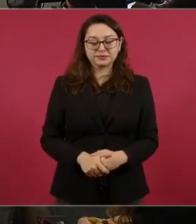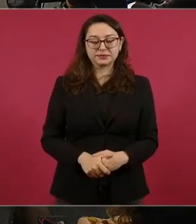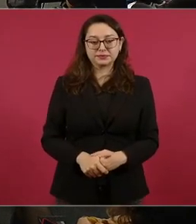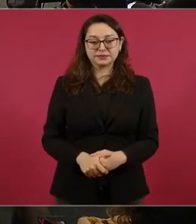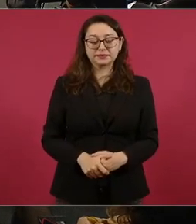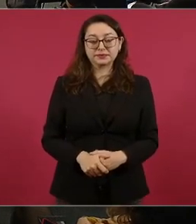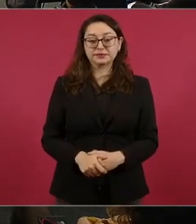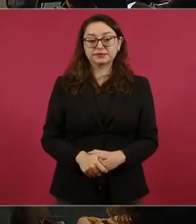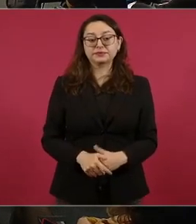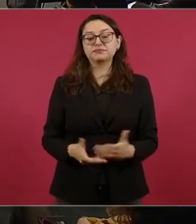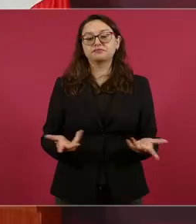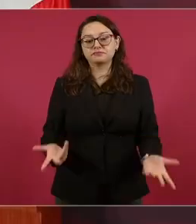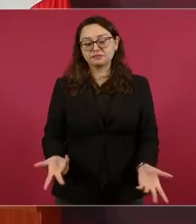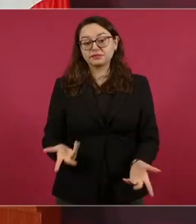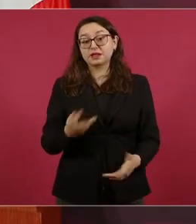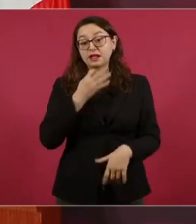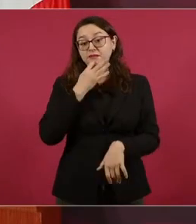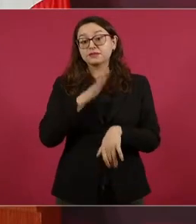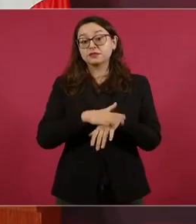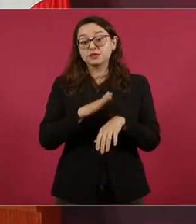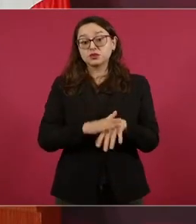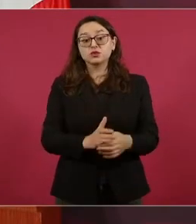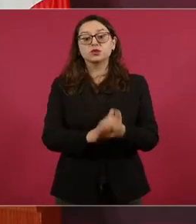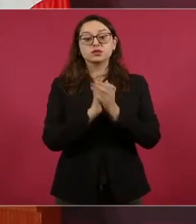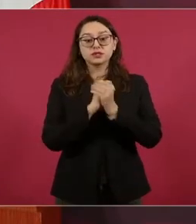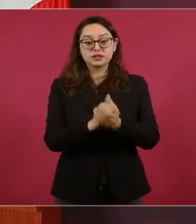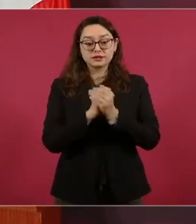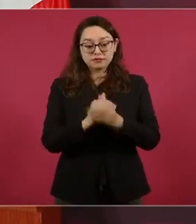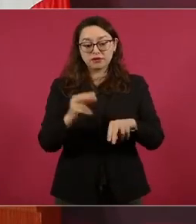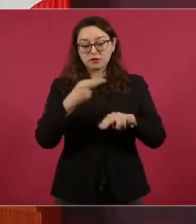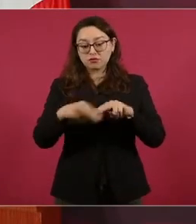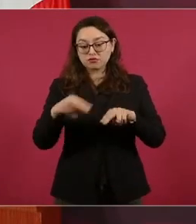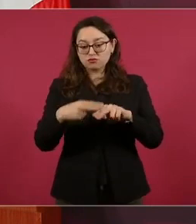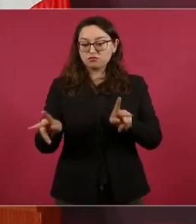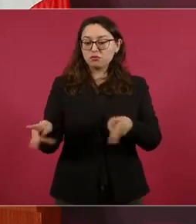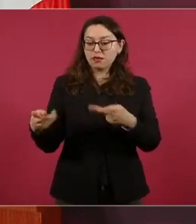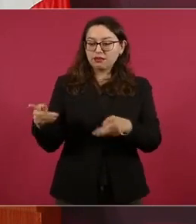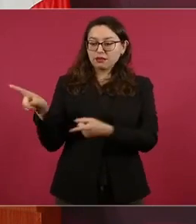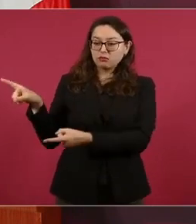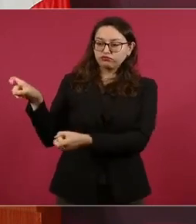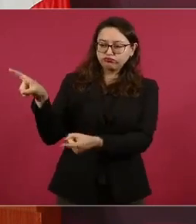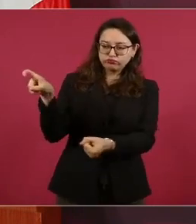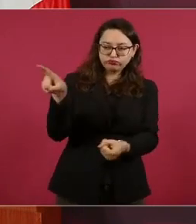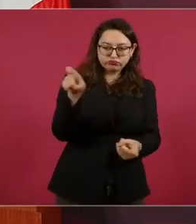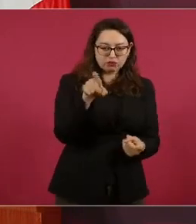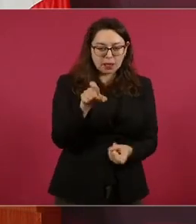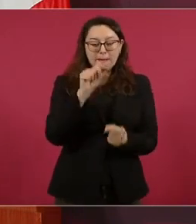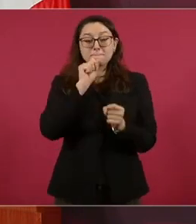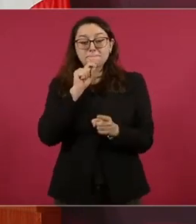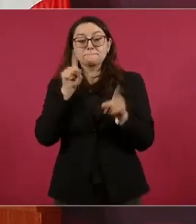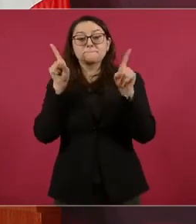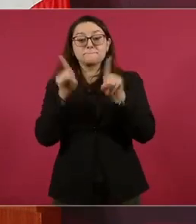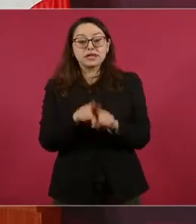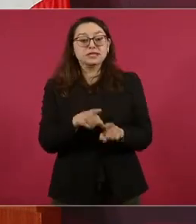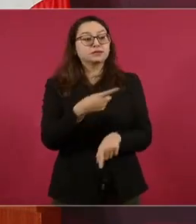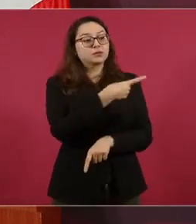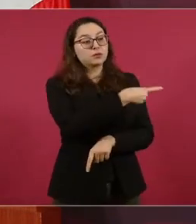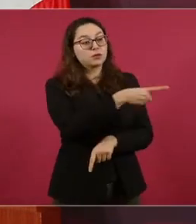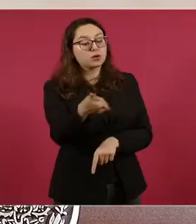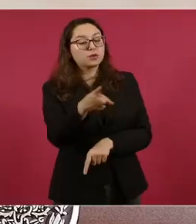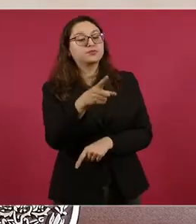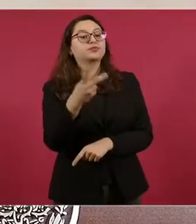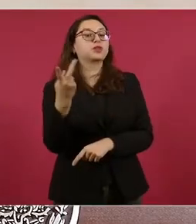por las rifas por todo lo que se decomisa a delincuentes de cuello